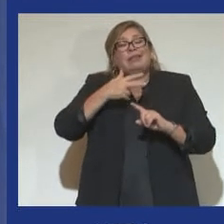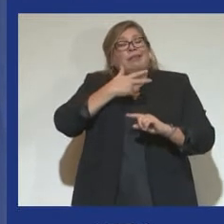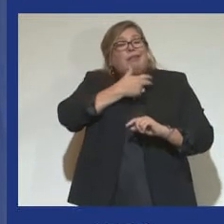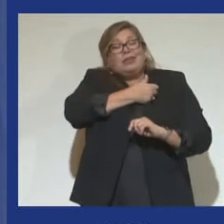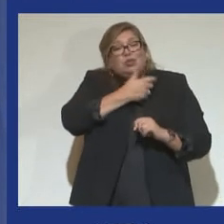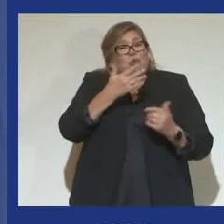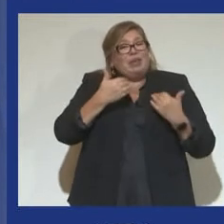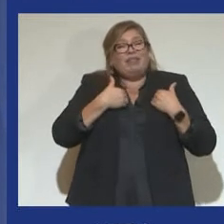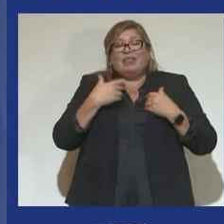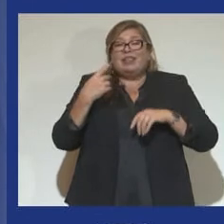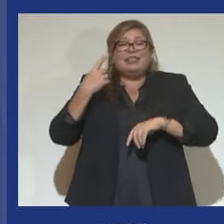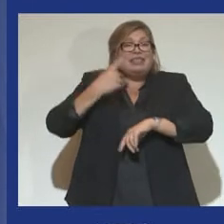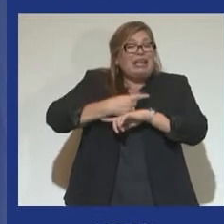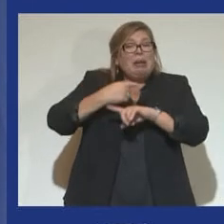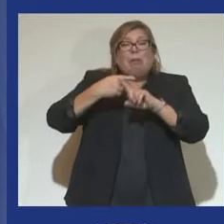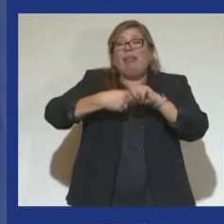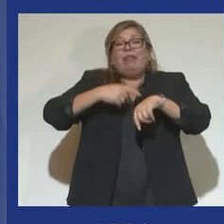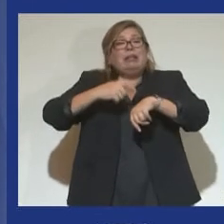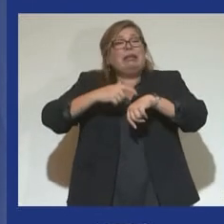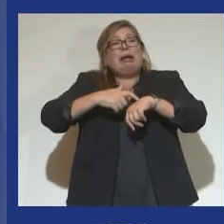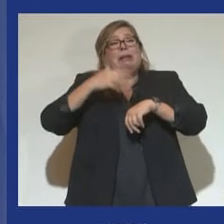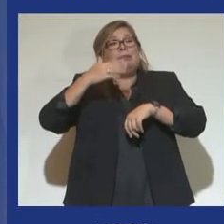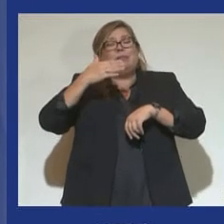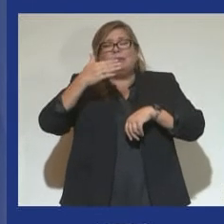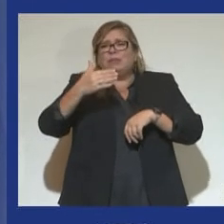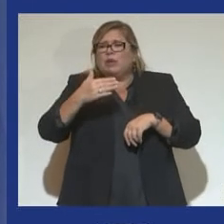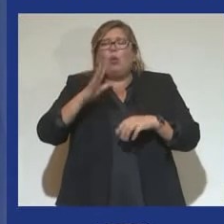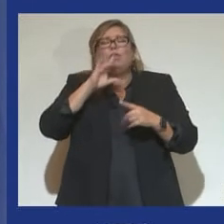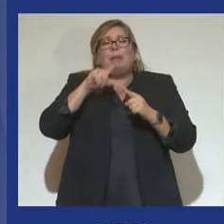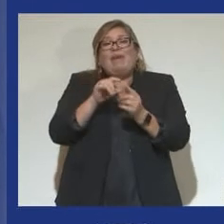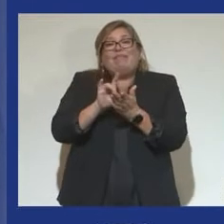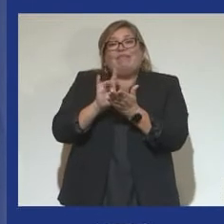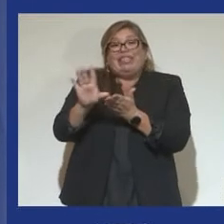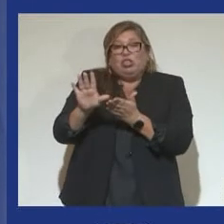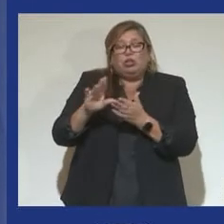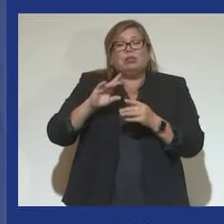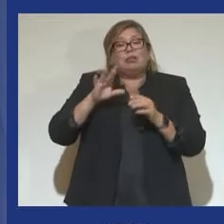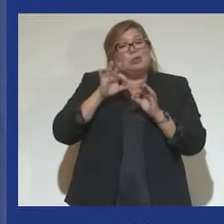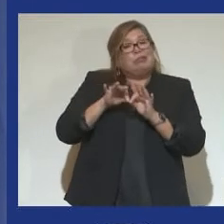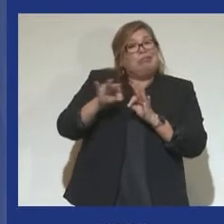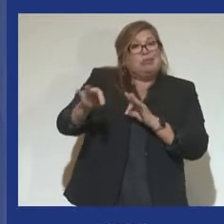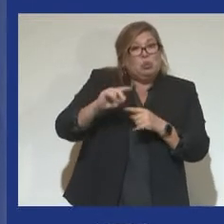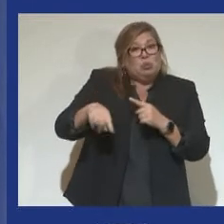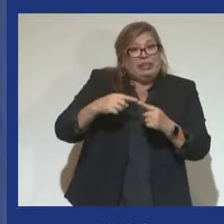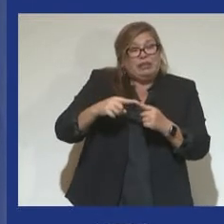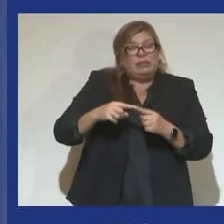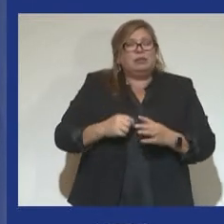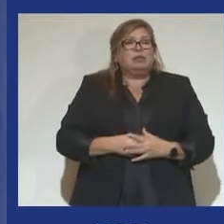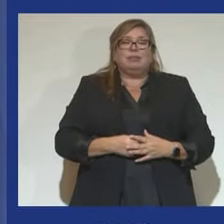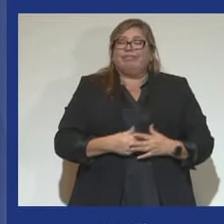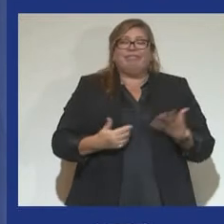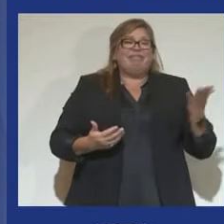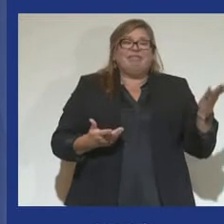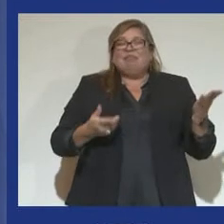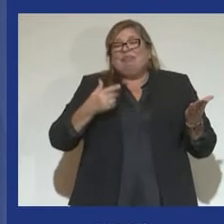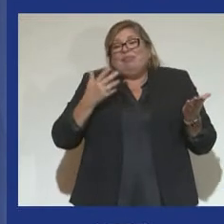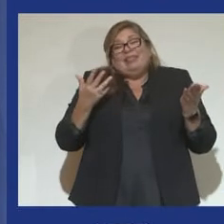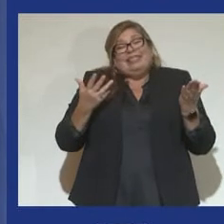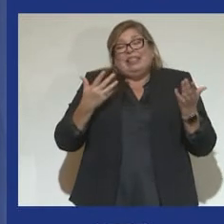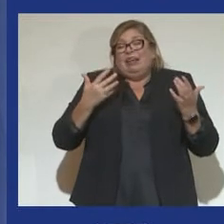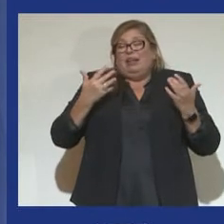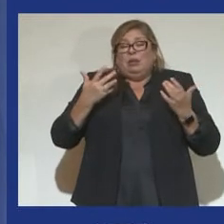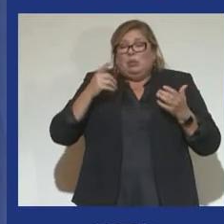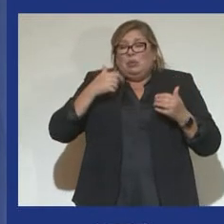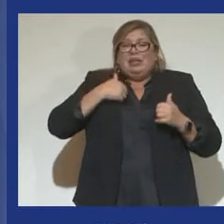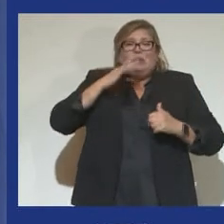mes en el 22 mil 21 que esperara usted de extender este moratoria es parte de la negociación